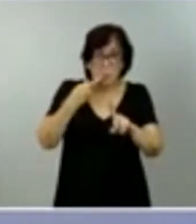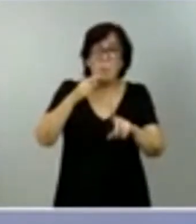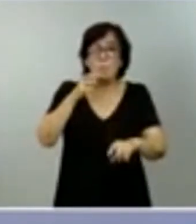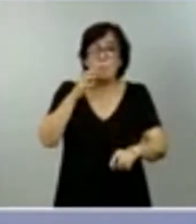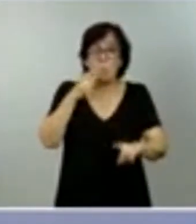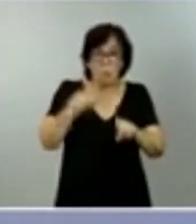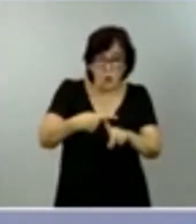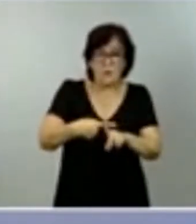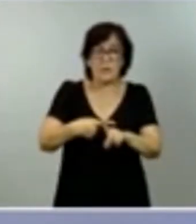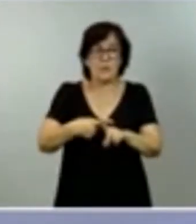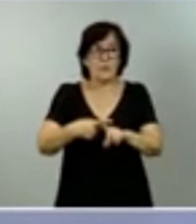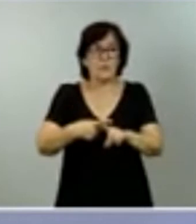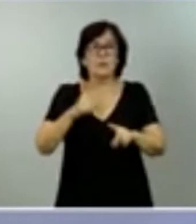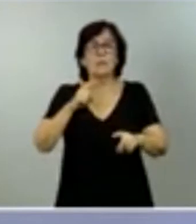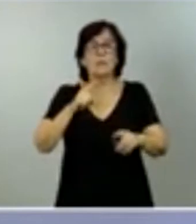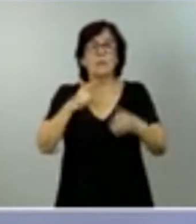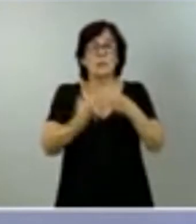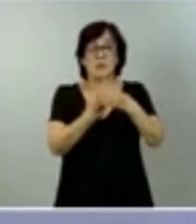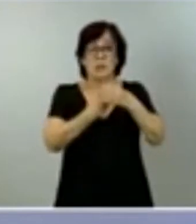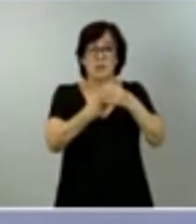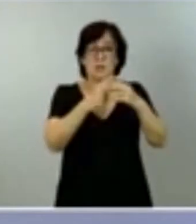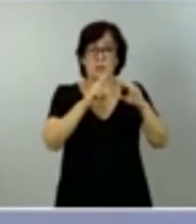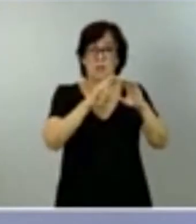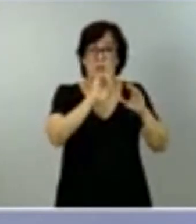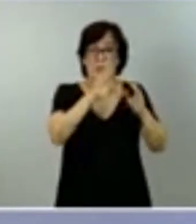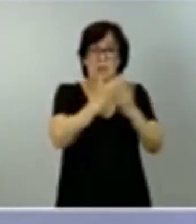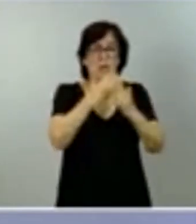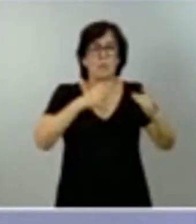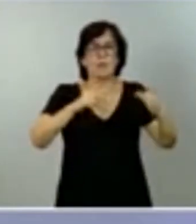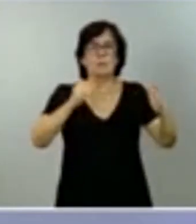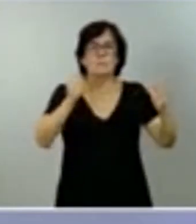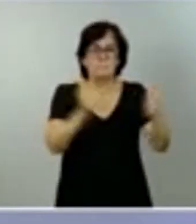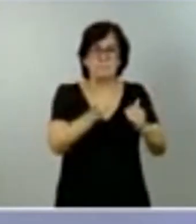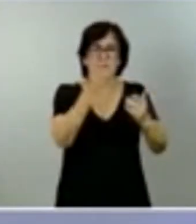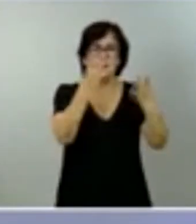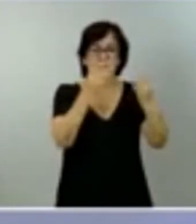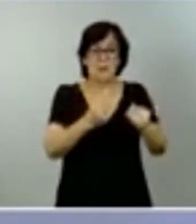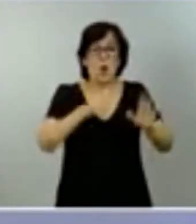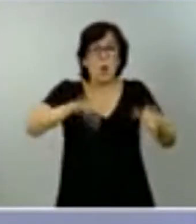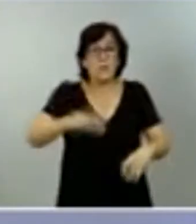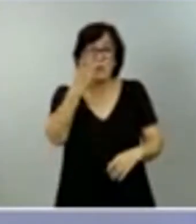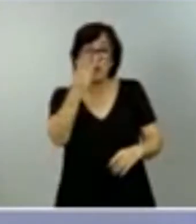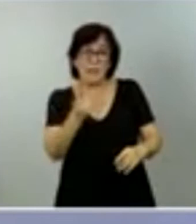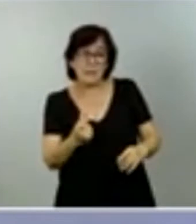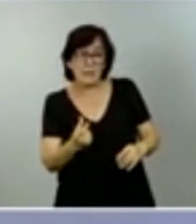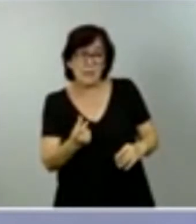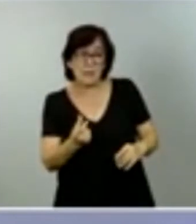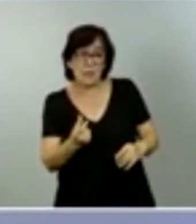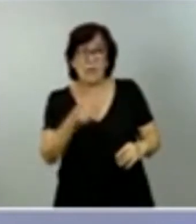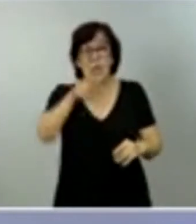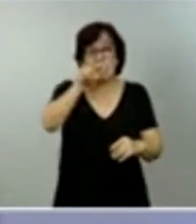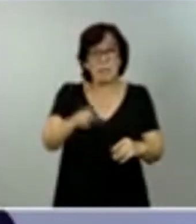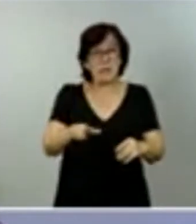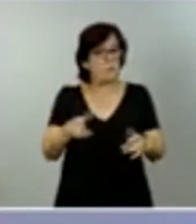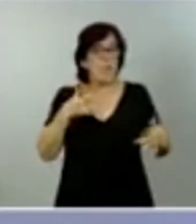las cuarentenas se pueden reducir a 10 días si en los últimos 3 días la persona en cuestión no presenta